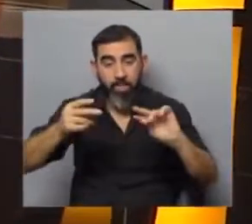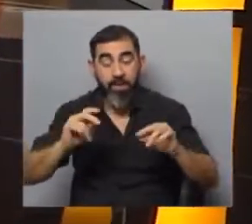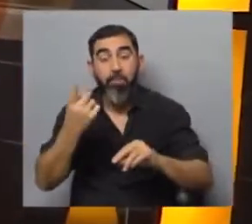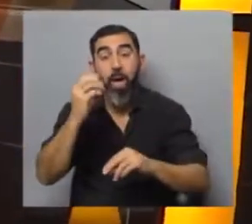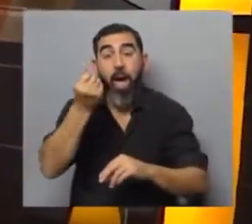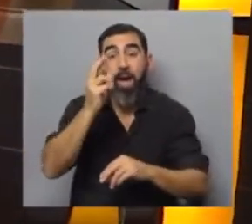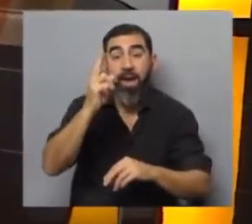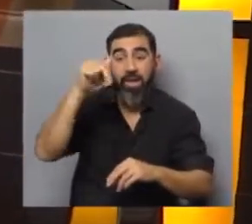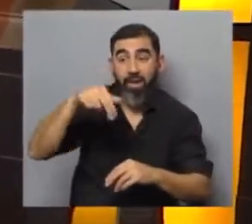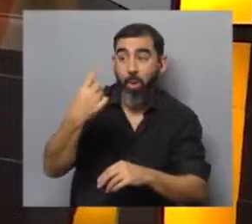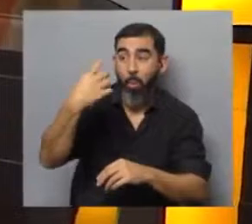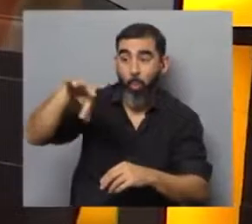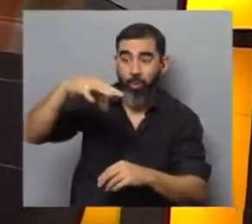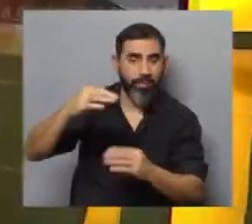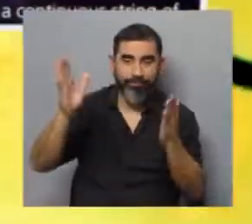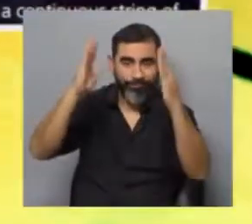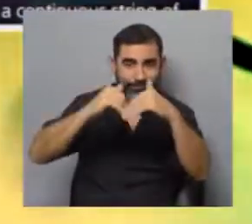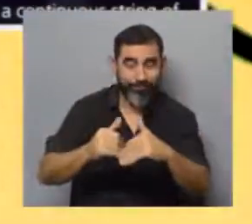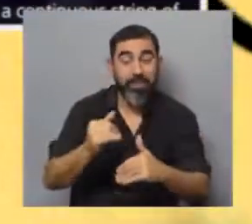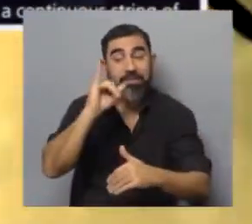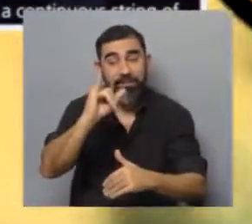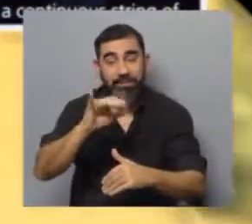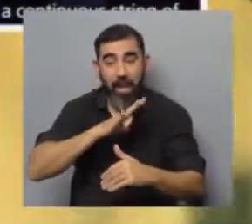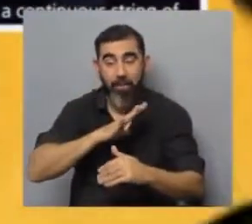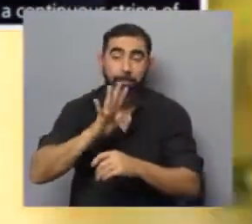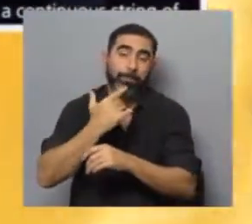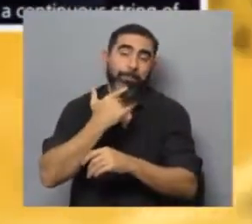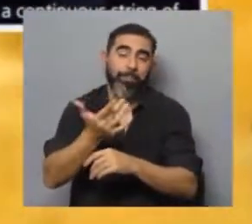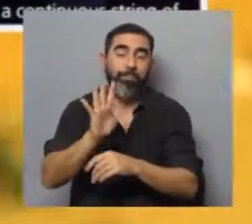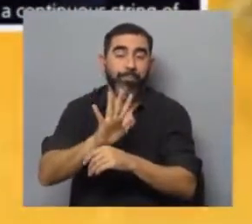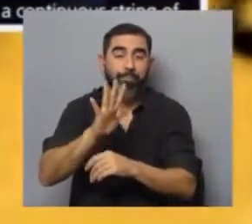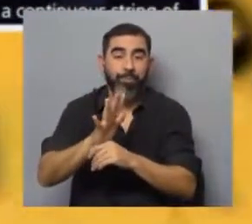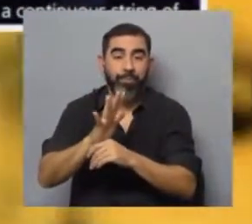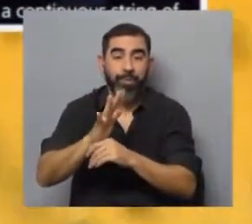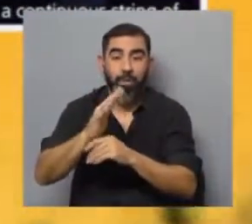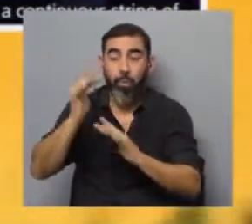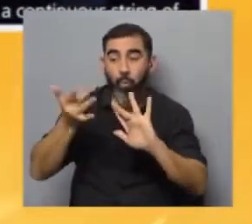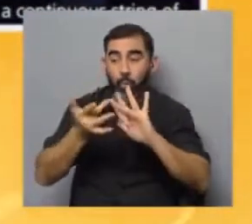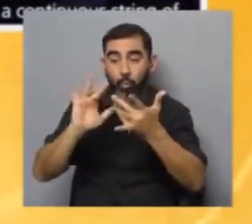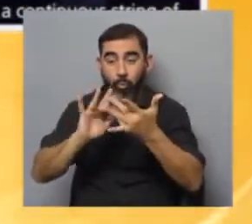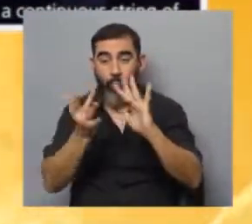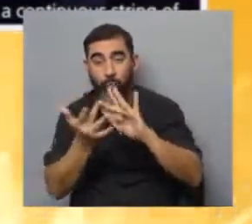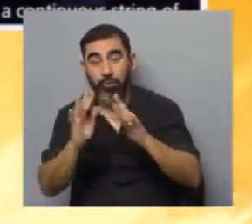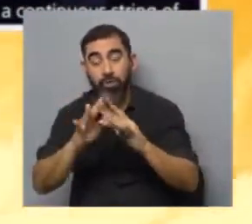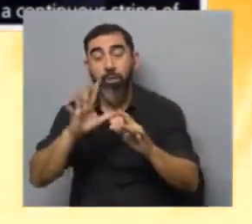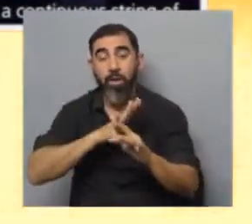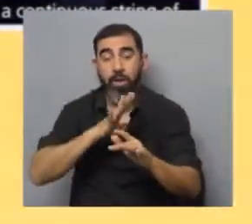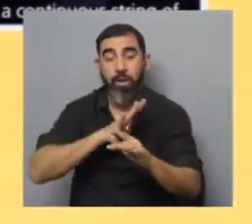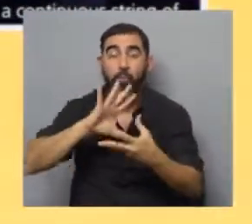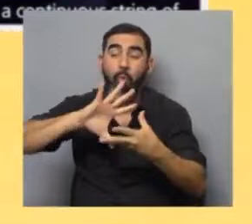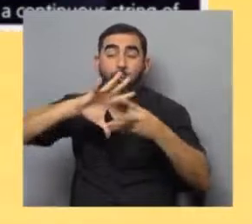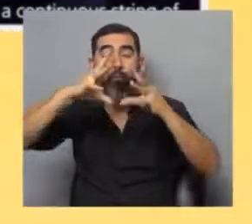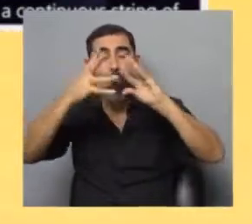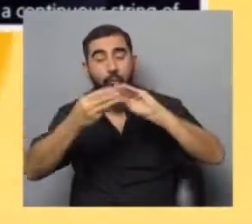ser una sola, no tiene eso. Pero si encuentra bases que pueden unirse entre sí, va adquiriendo formas